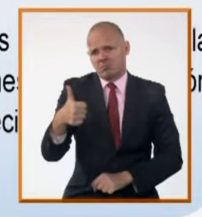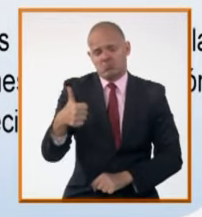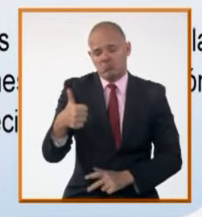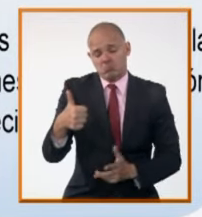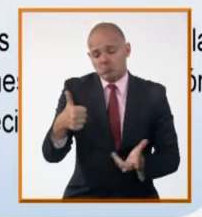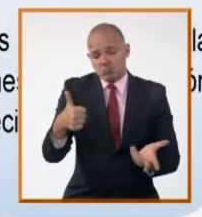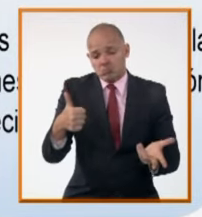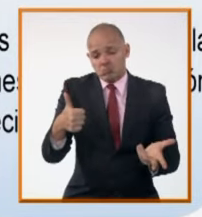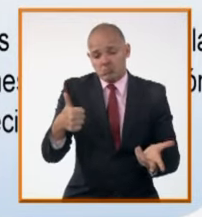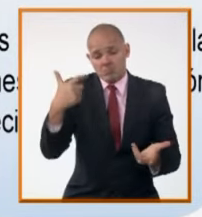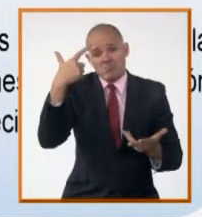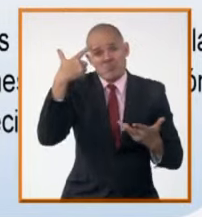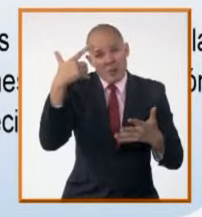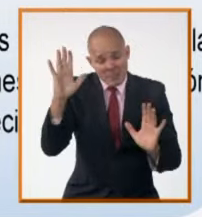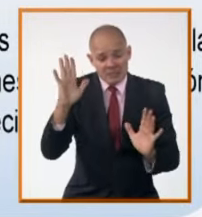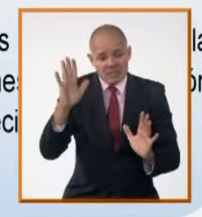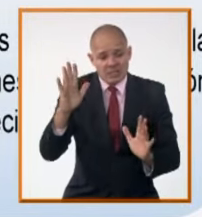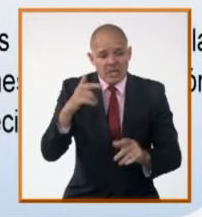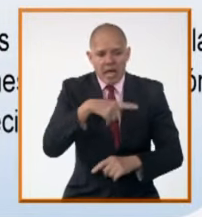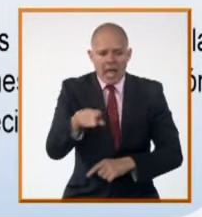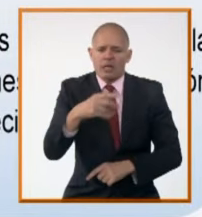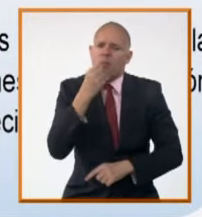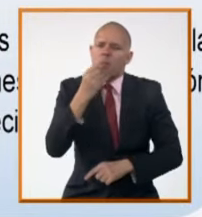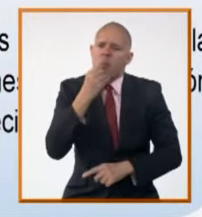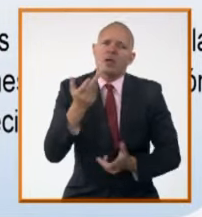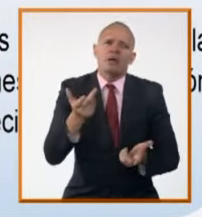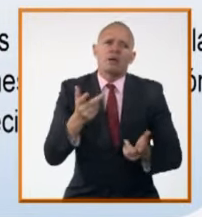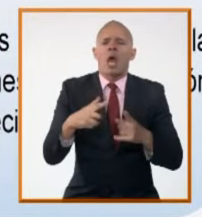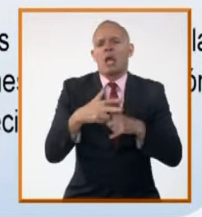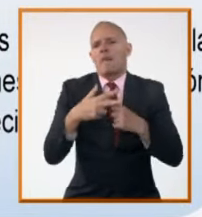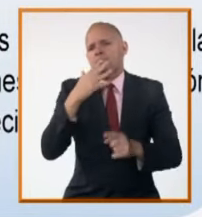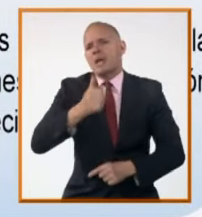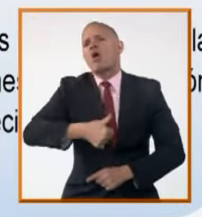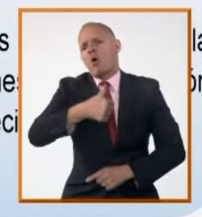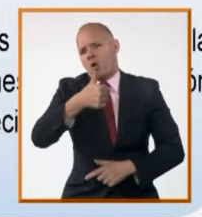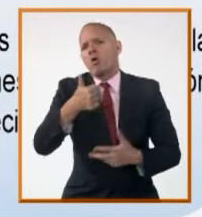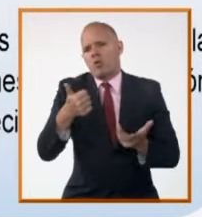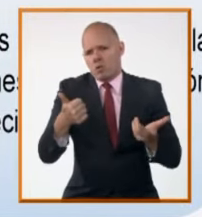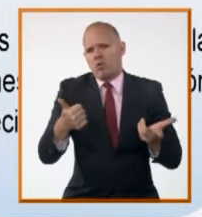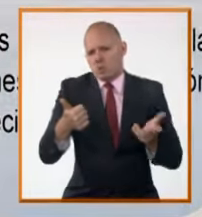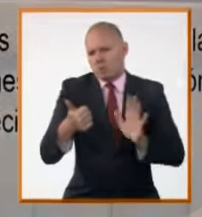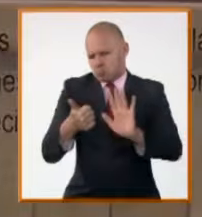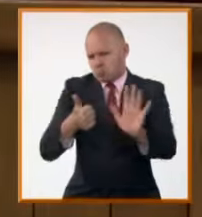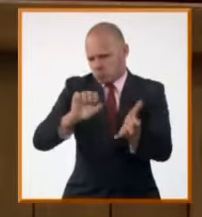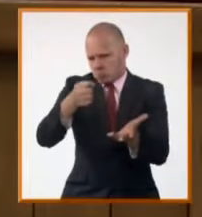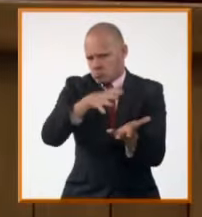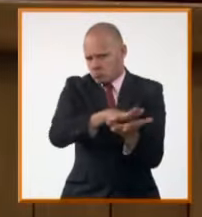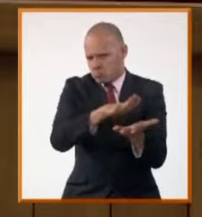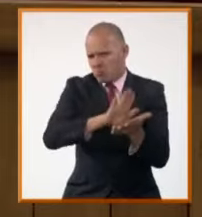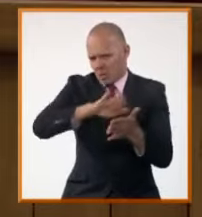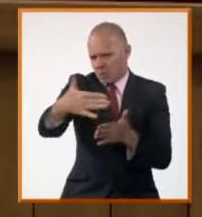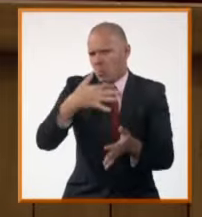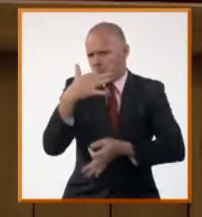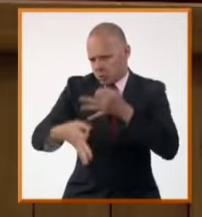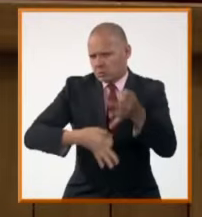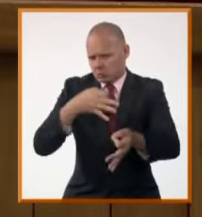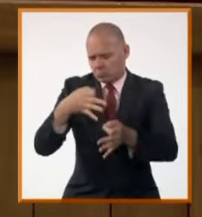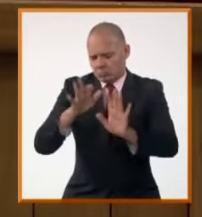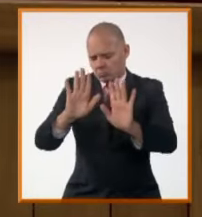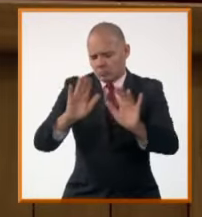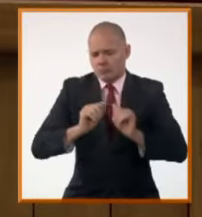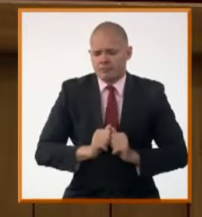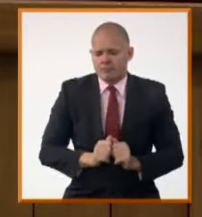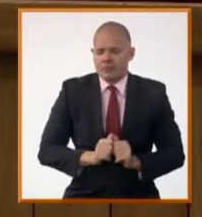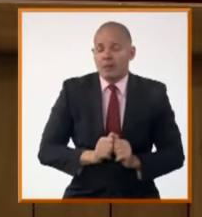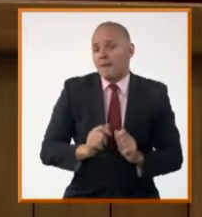hecho mucho más cosas. Y a ello me referiré más adelante. Y me baso en ello porque, a pesar de